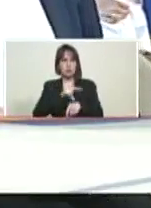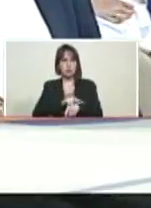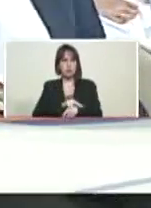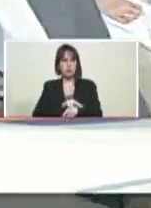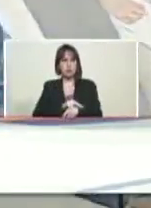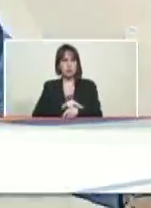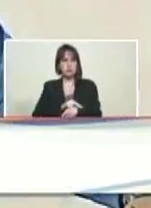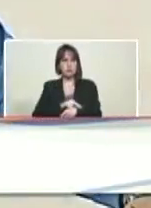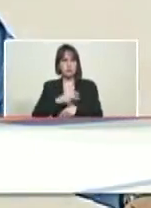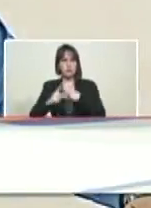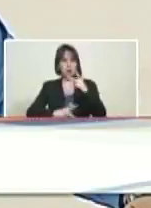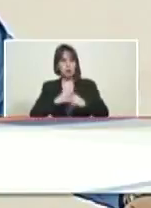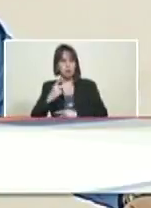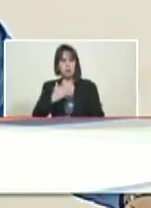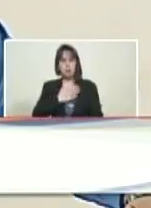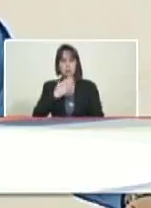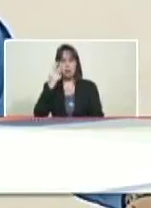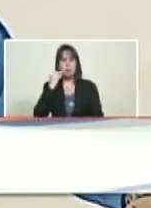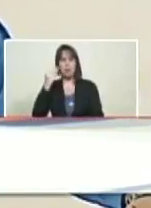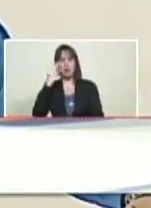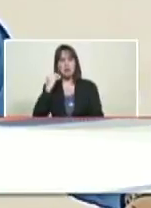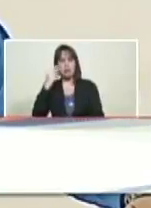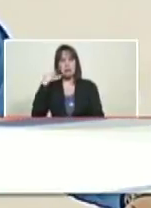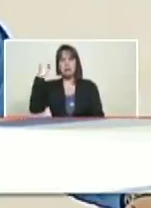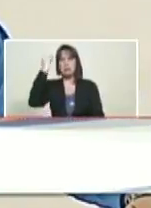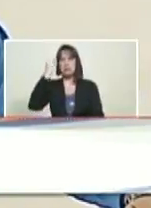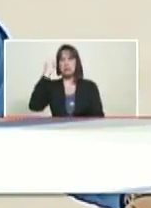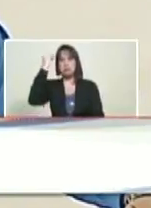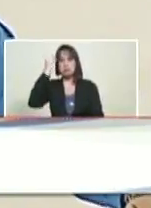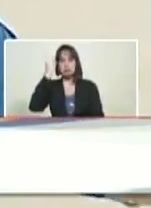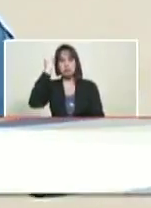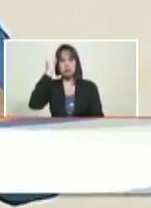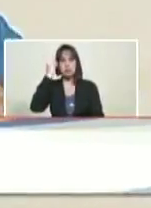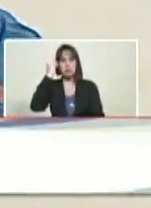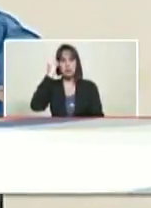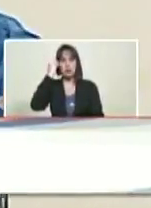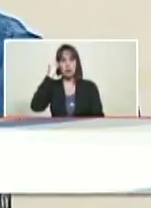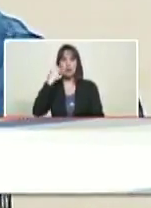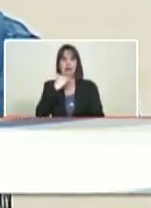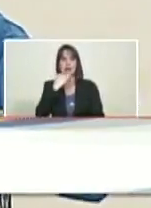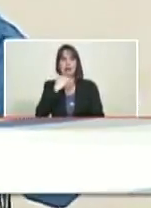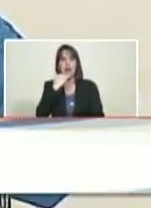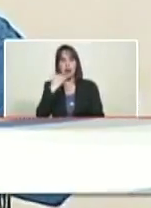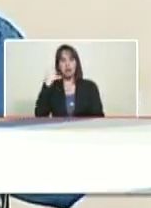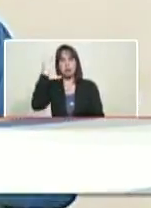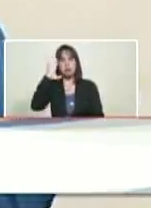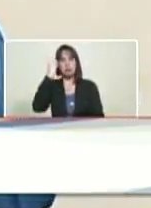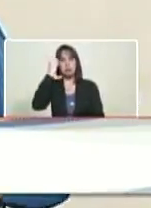Producto de mi experiencia en la vida, de mi intuición. Tengo algo de intuición, ¿verdad?